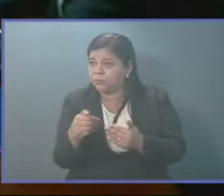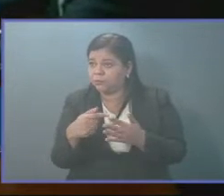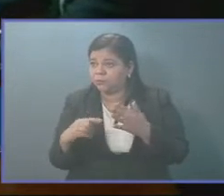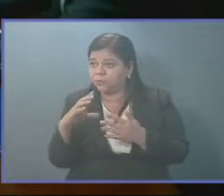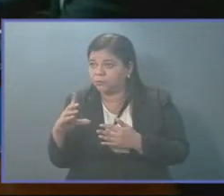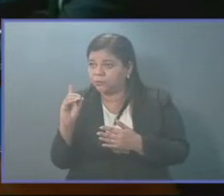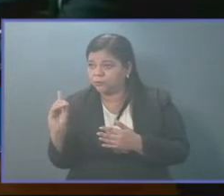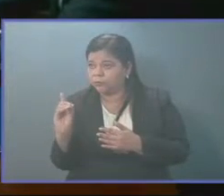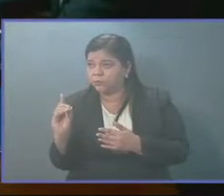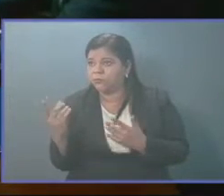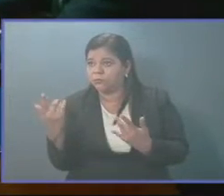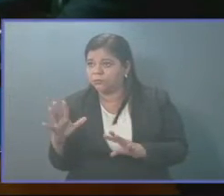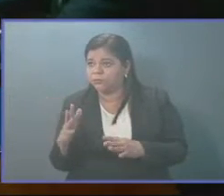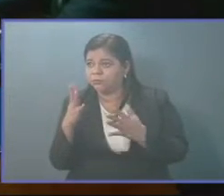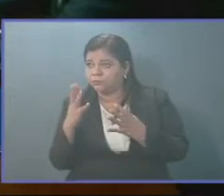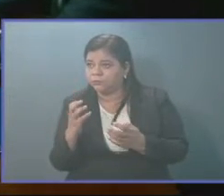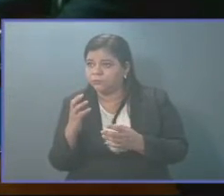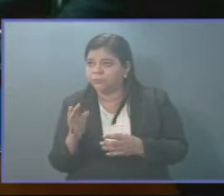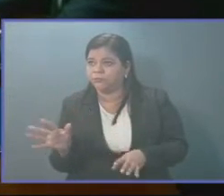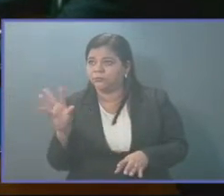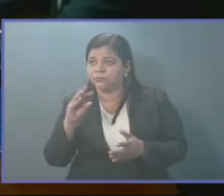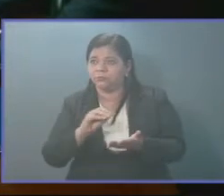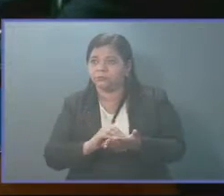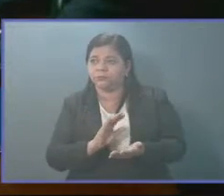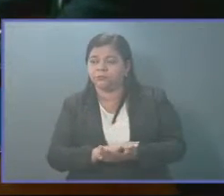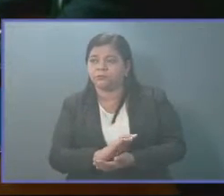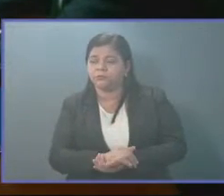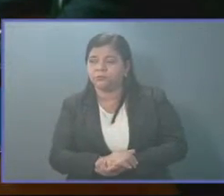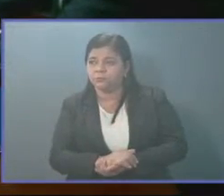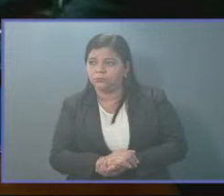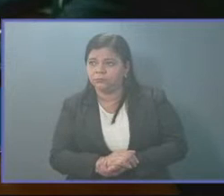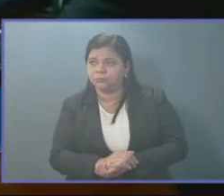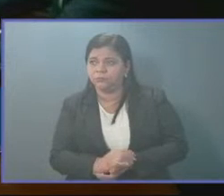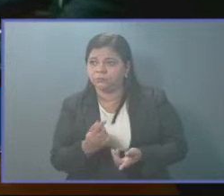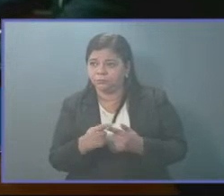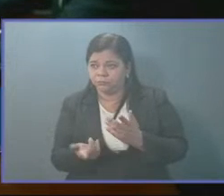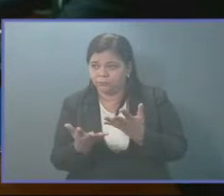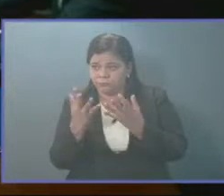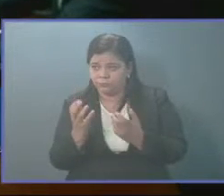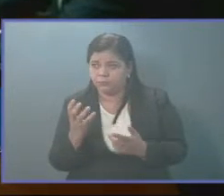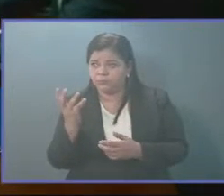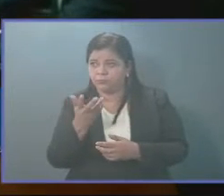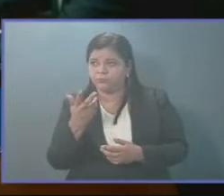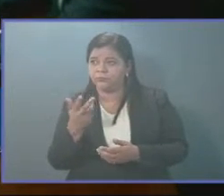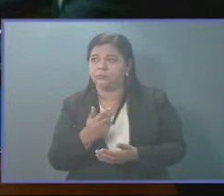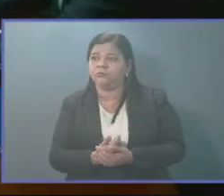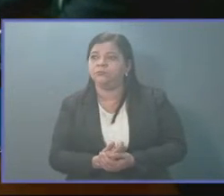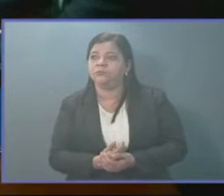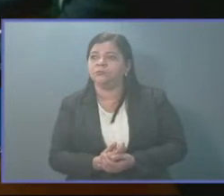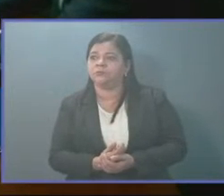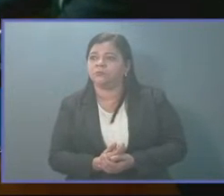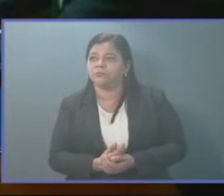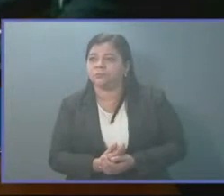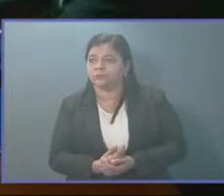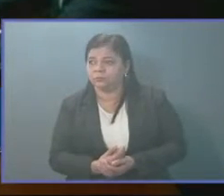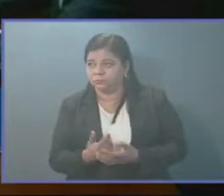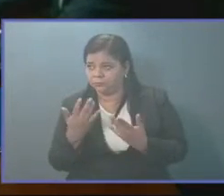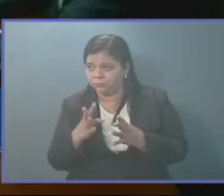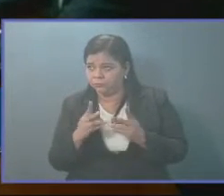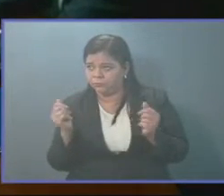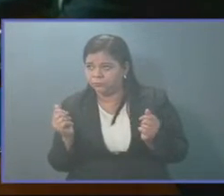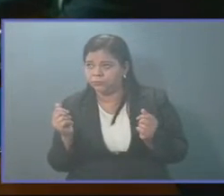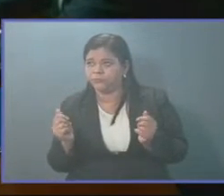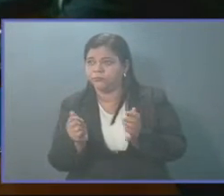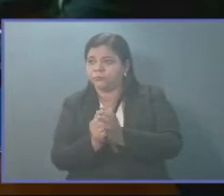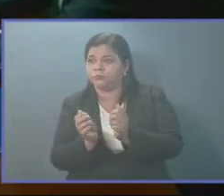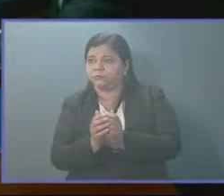proyecto, lo que trae, una de las principales funciones es esa: acelerar el procedimiento laboral y resolverle más rápido a